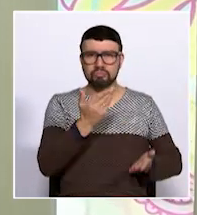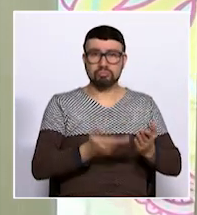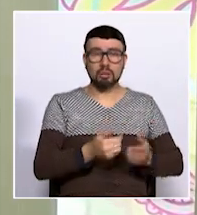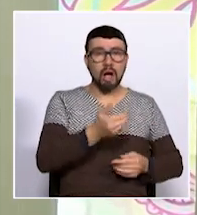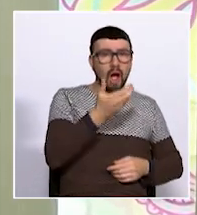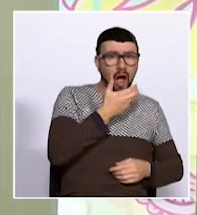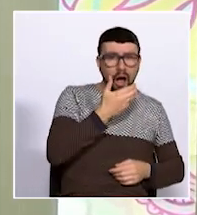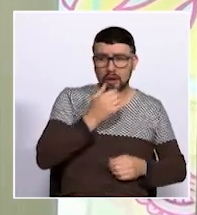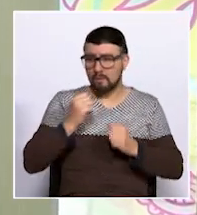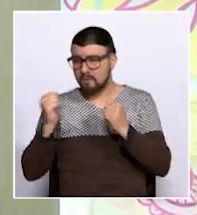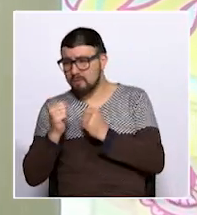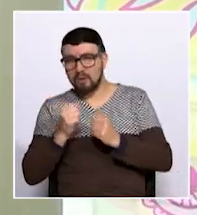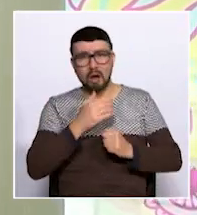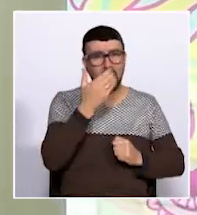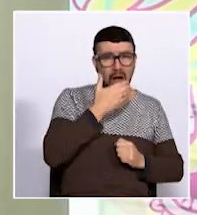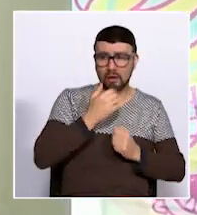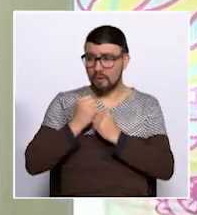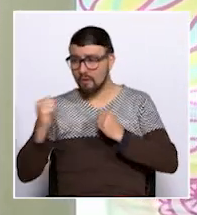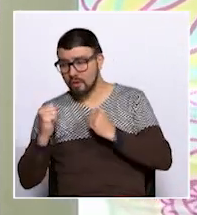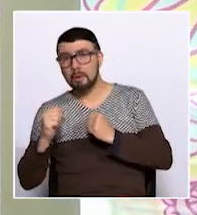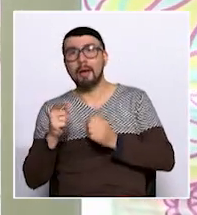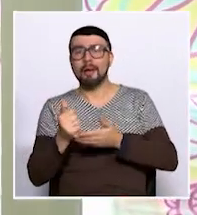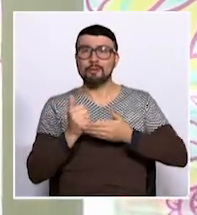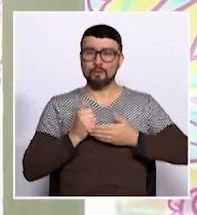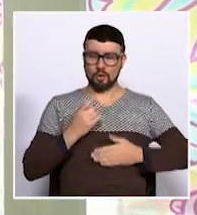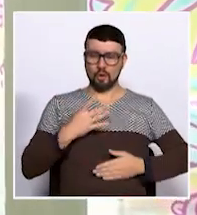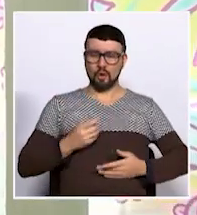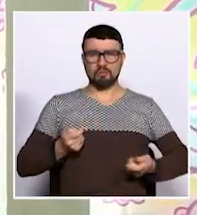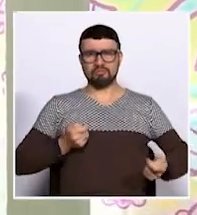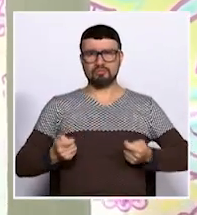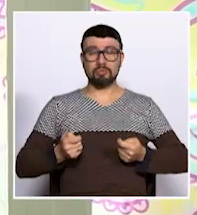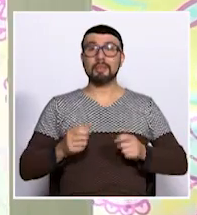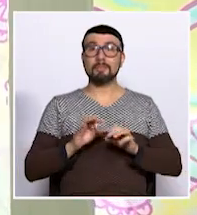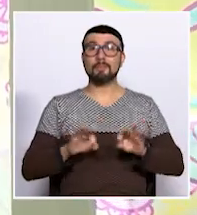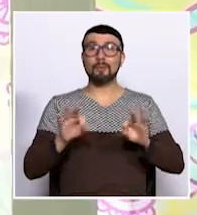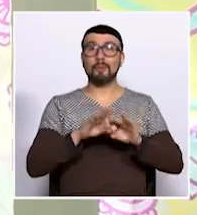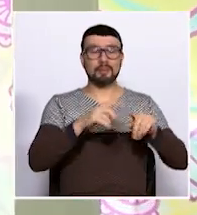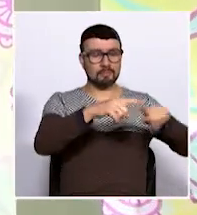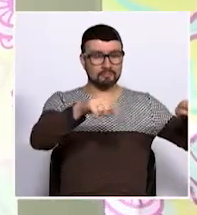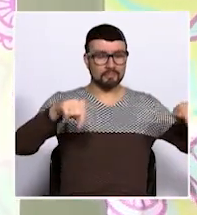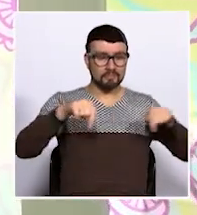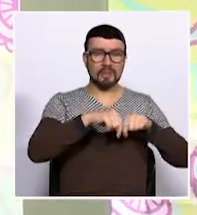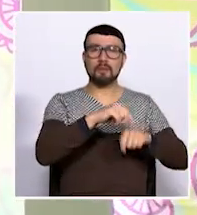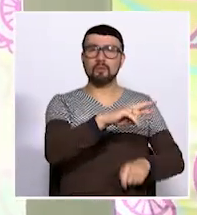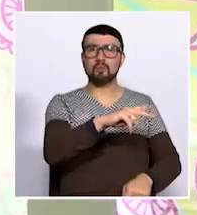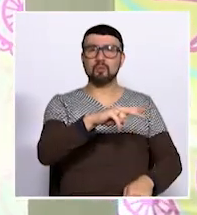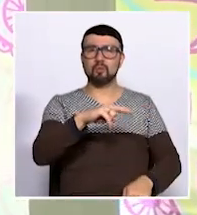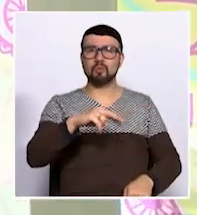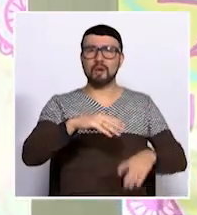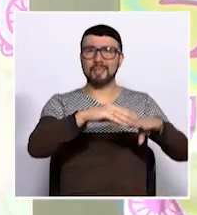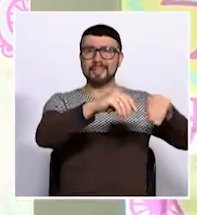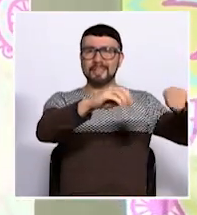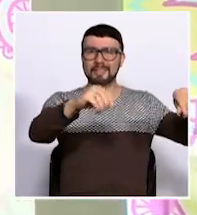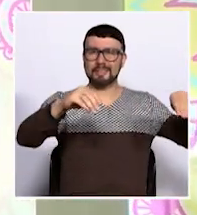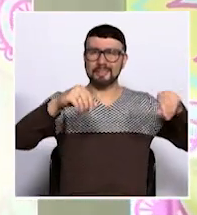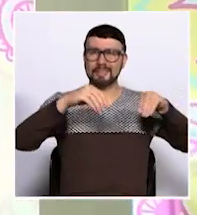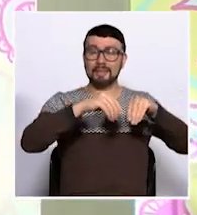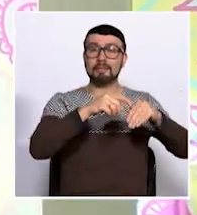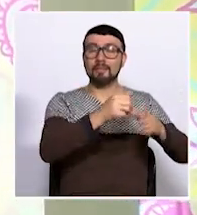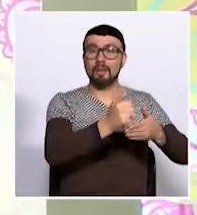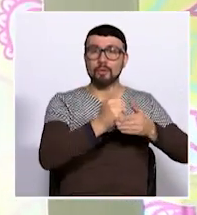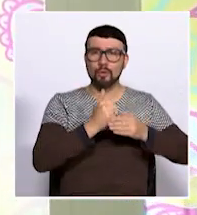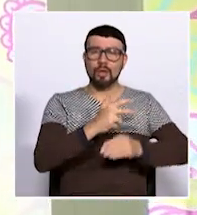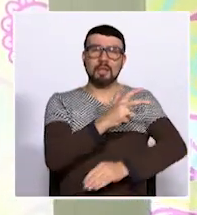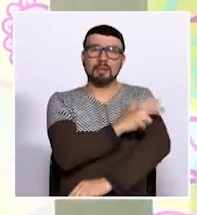dolor, de la importancia de la piscina con sal, donde nos ayuda a tener a relajar la parte muscular, y